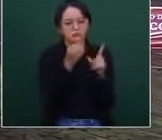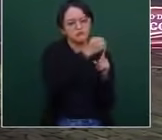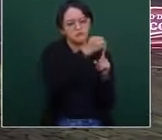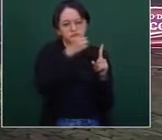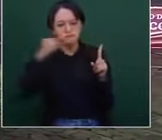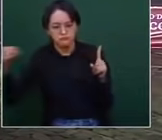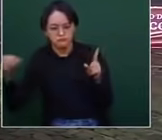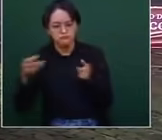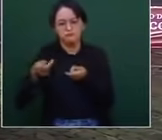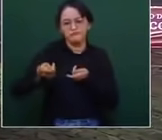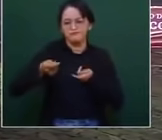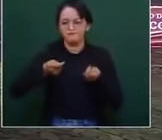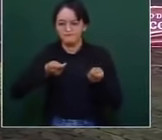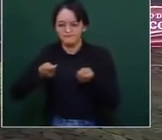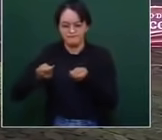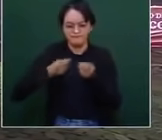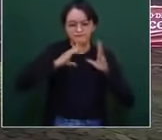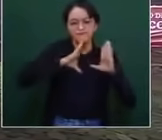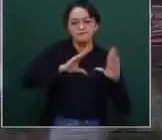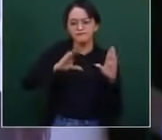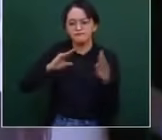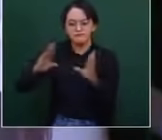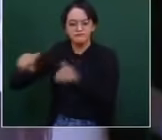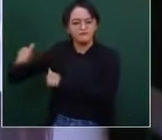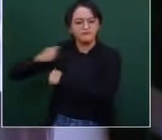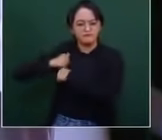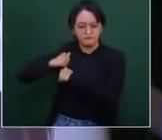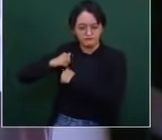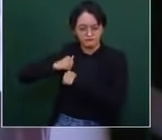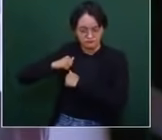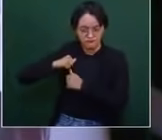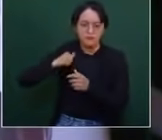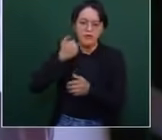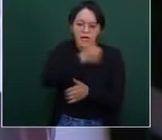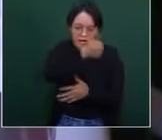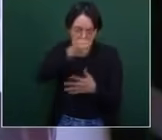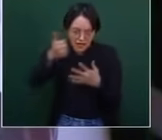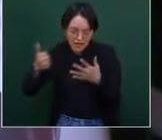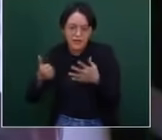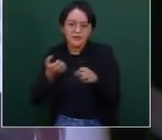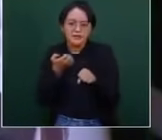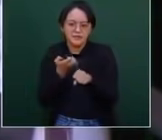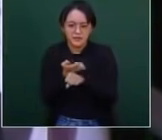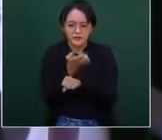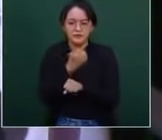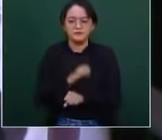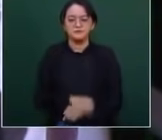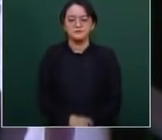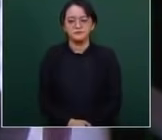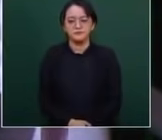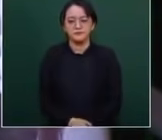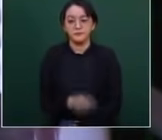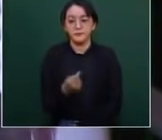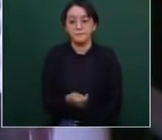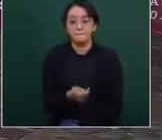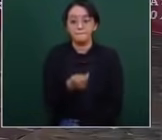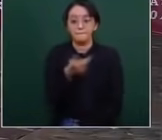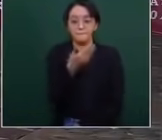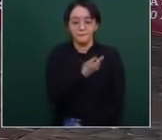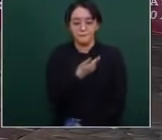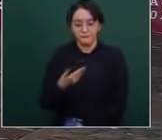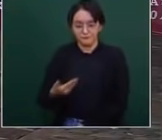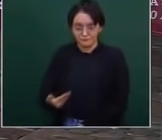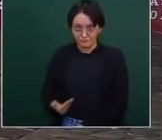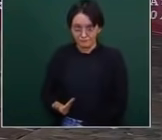y disciplinar la milicia local de los estados. El primer presidente constitucional